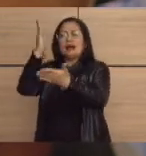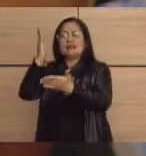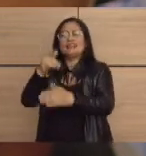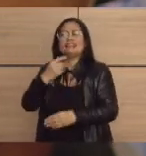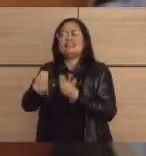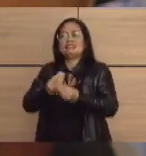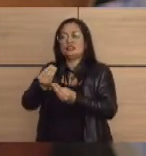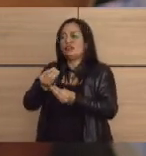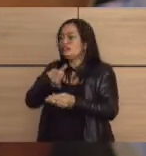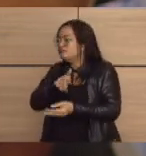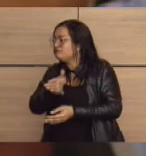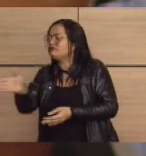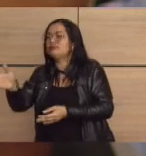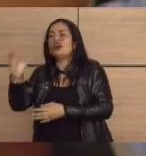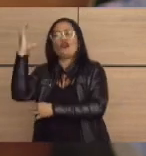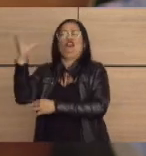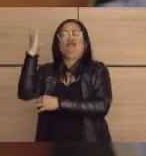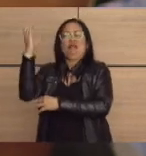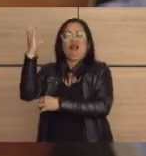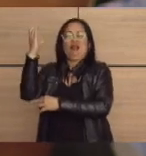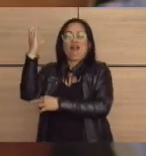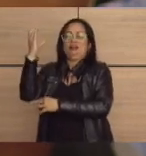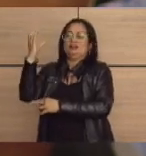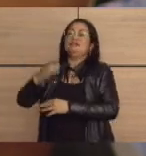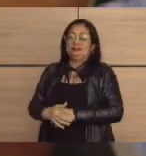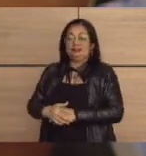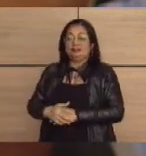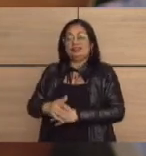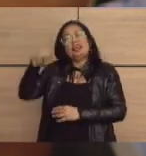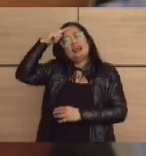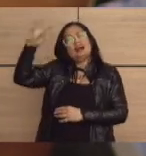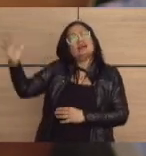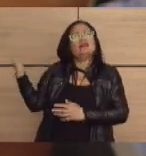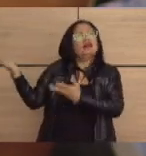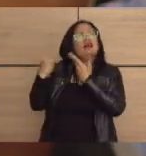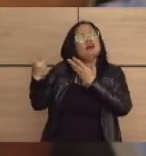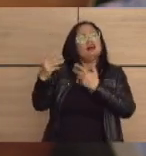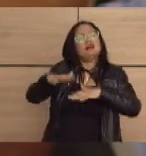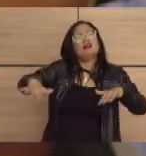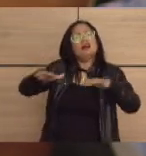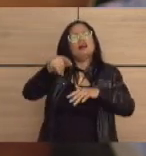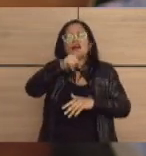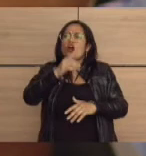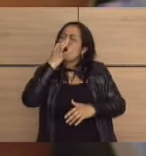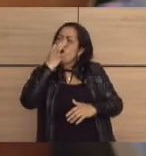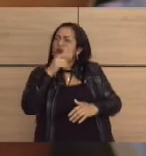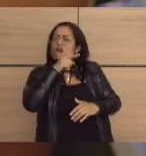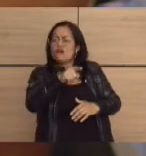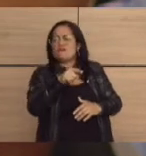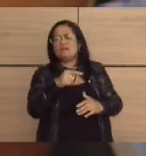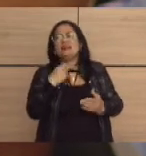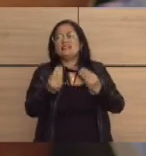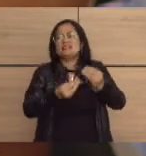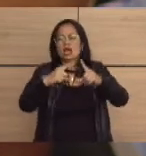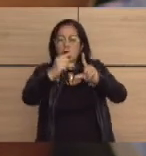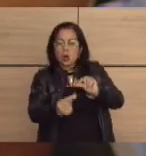cruzara nuestro territorio. En Cartagena oyó decir que había en la sabana un señor que recogía